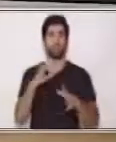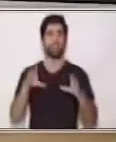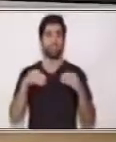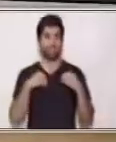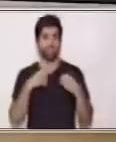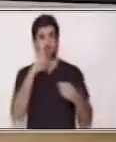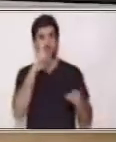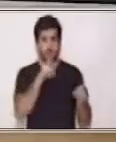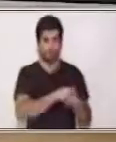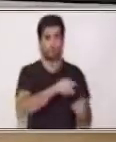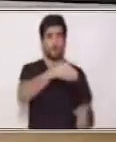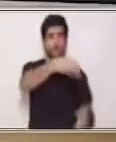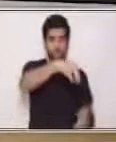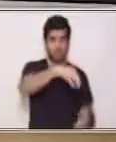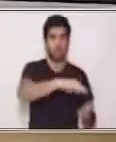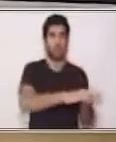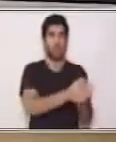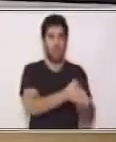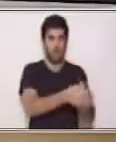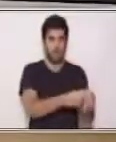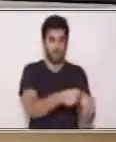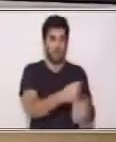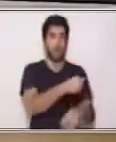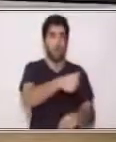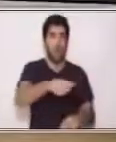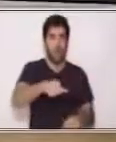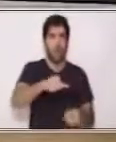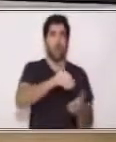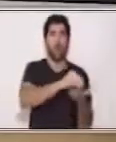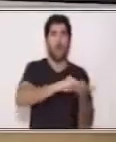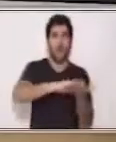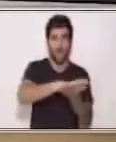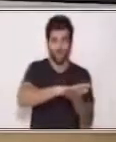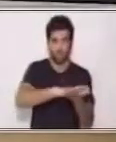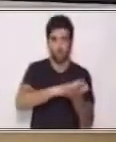jabón, utiliza tu mascarilla, pero te recomiendo lo más